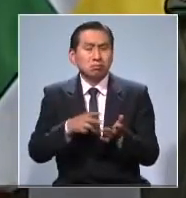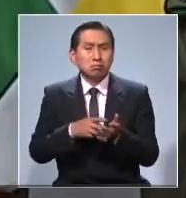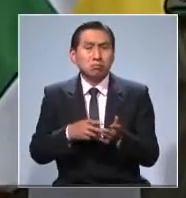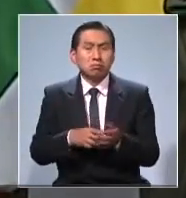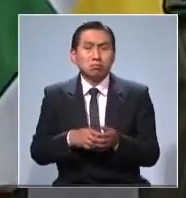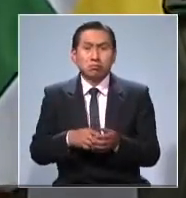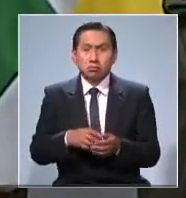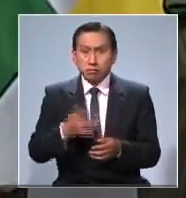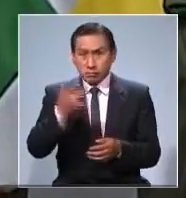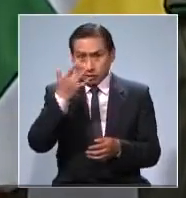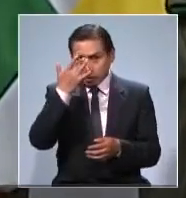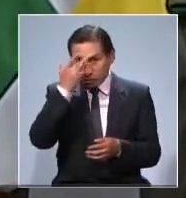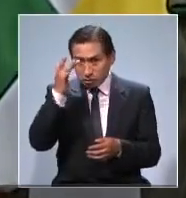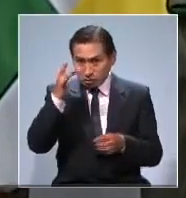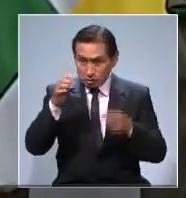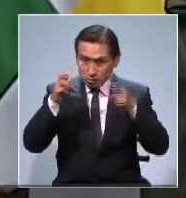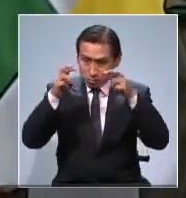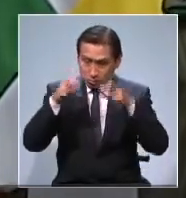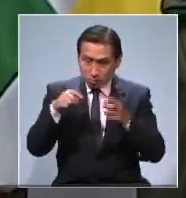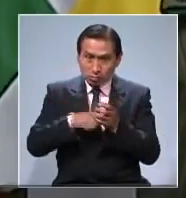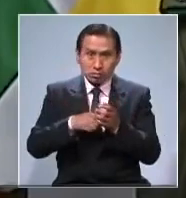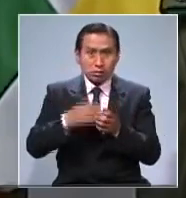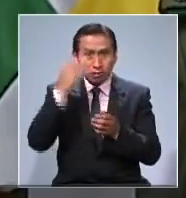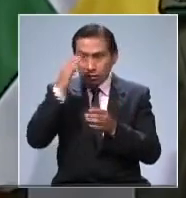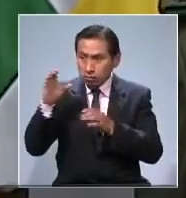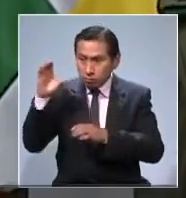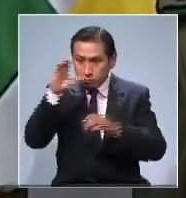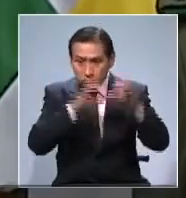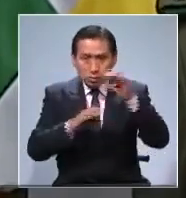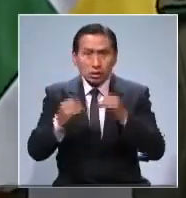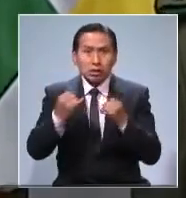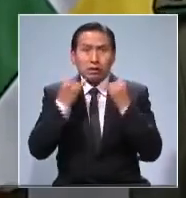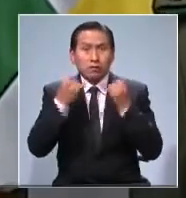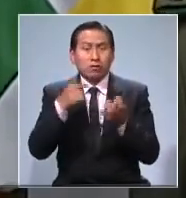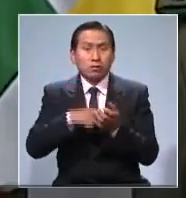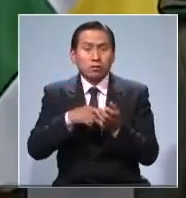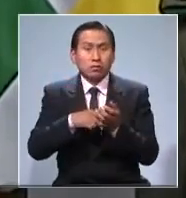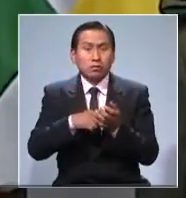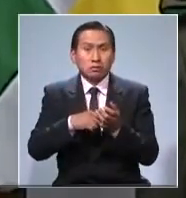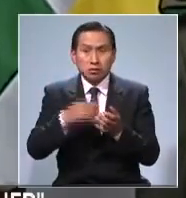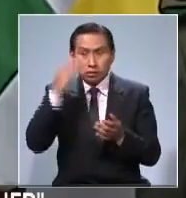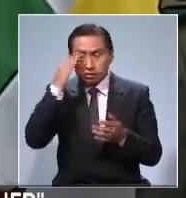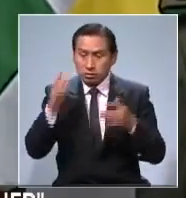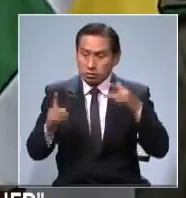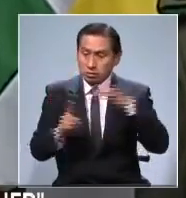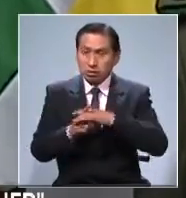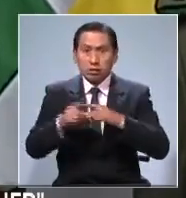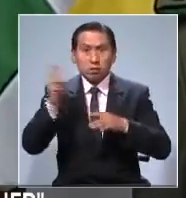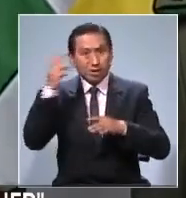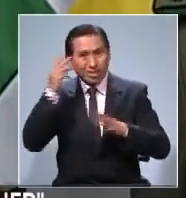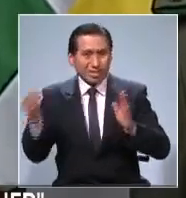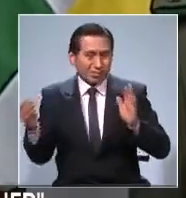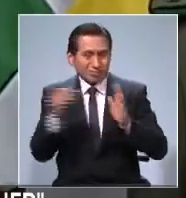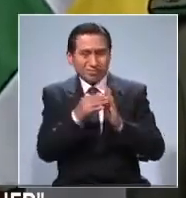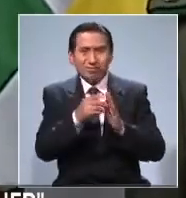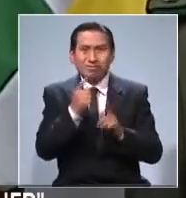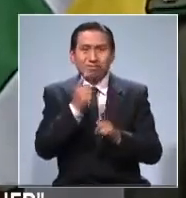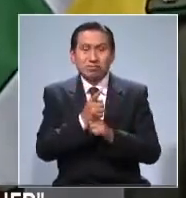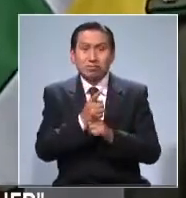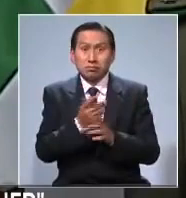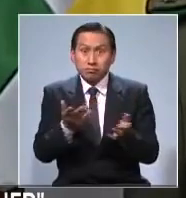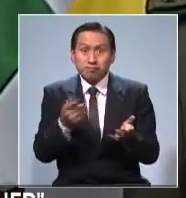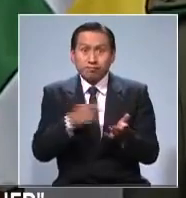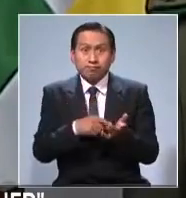de una inteligencia basada en la búsqueda de la información para la generación de políticas preventivas y, por